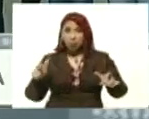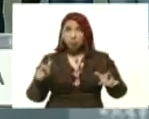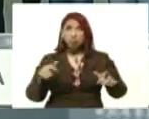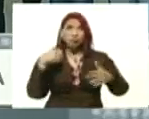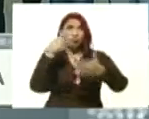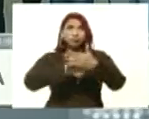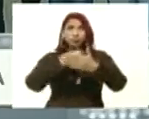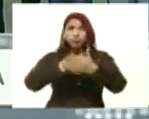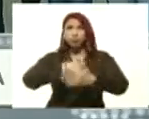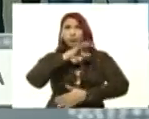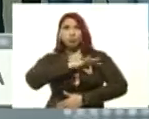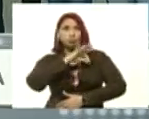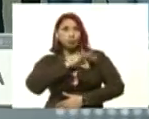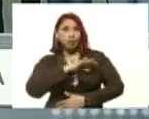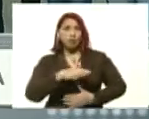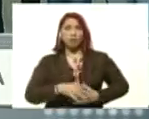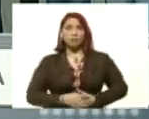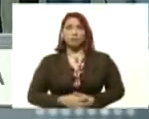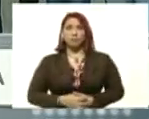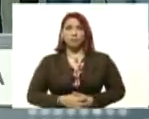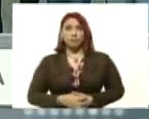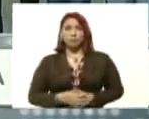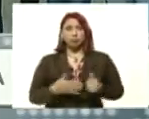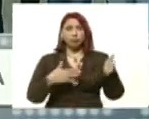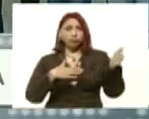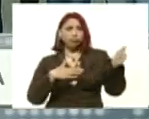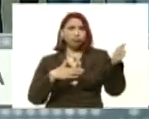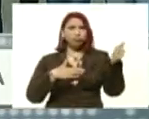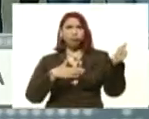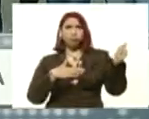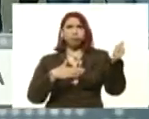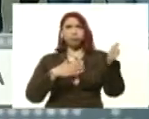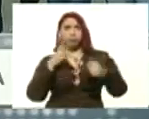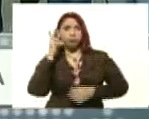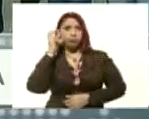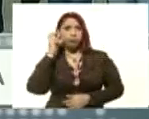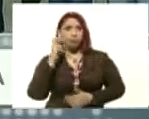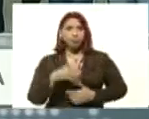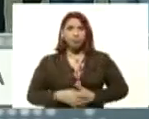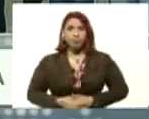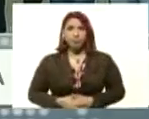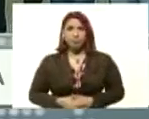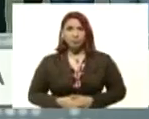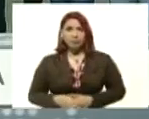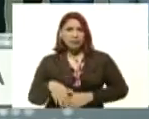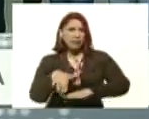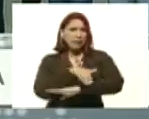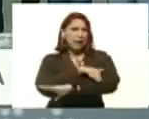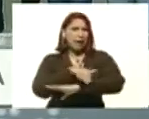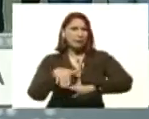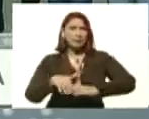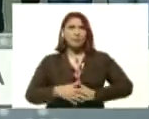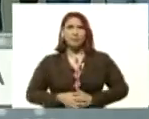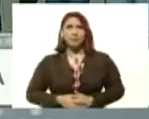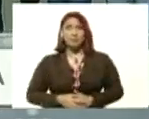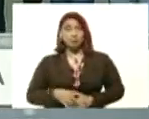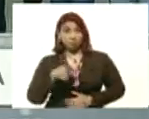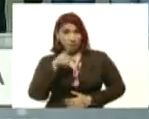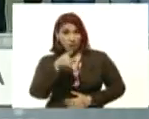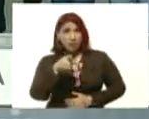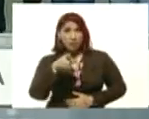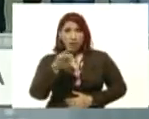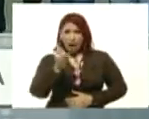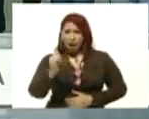luchas sociales, entre el guaguancó y la rumba, entre las calles. Allí está